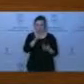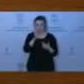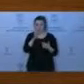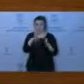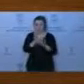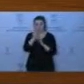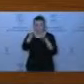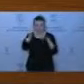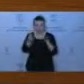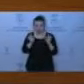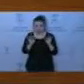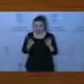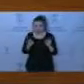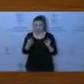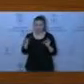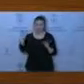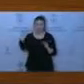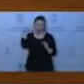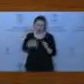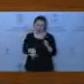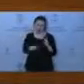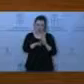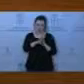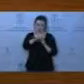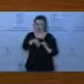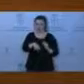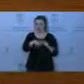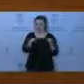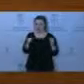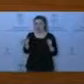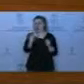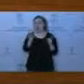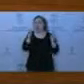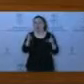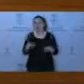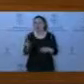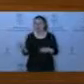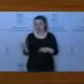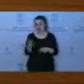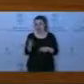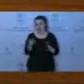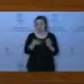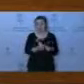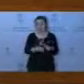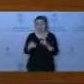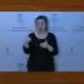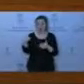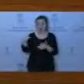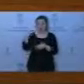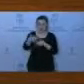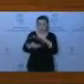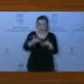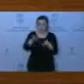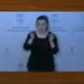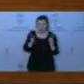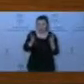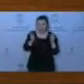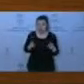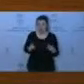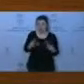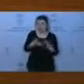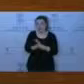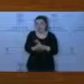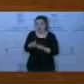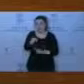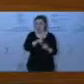una foto fija que mantiene desde hace años esta comunidad autónoma, o lo que es peor, que se agudiza con el paso del tiempo, y todo ello aderezado por un